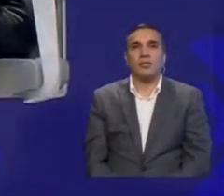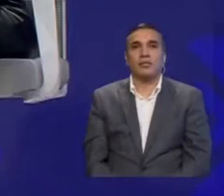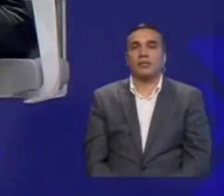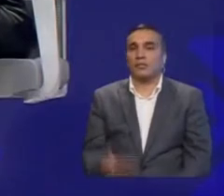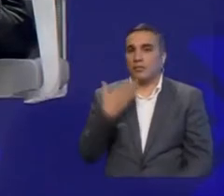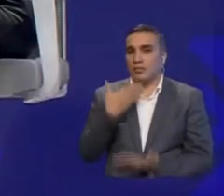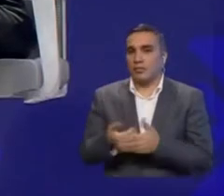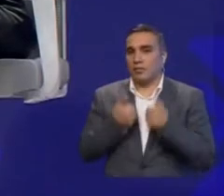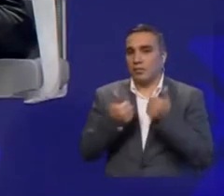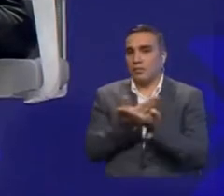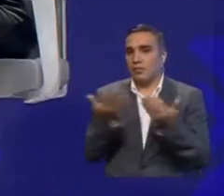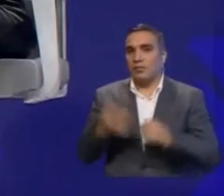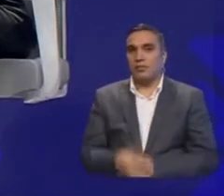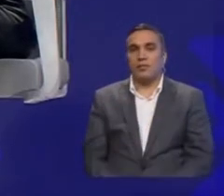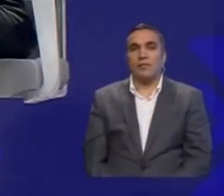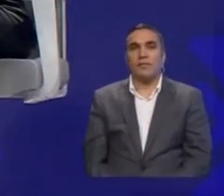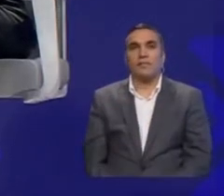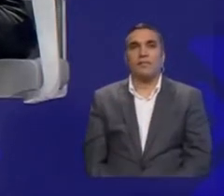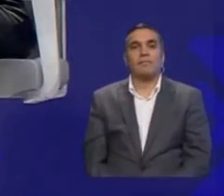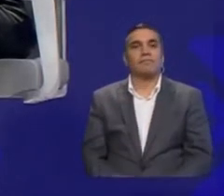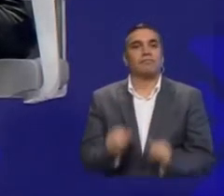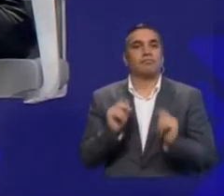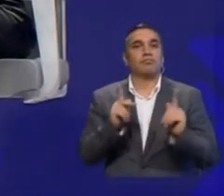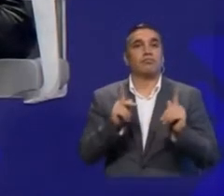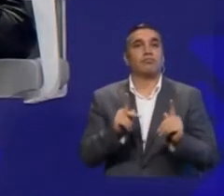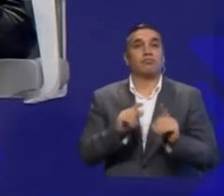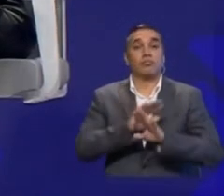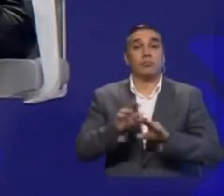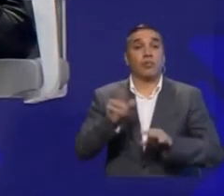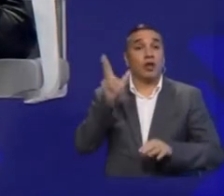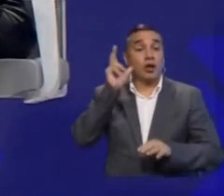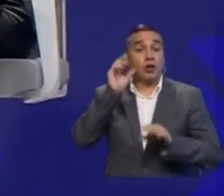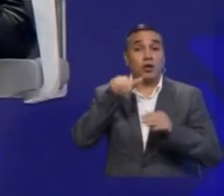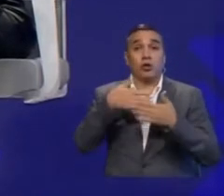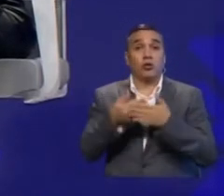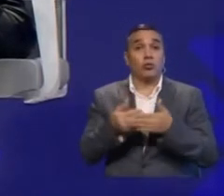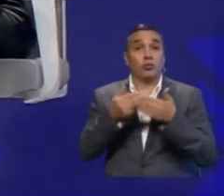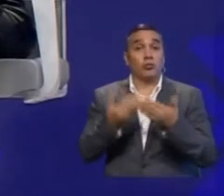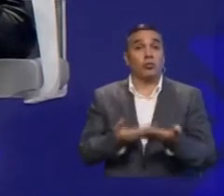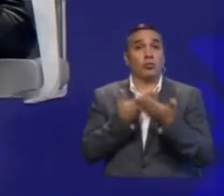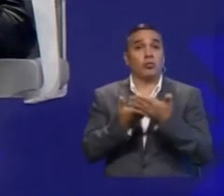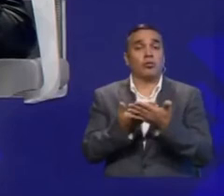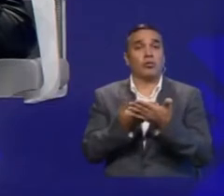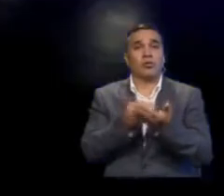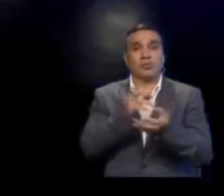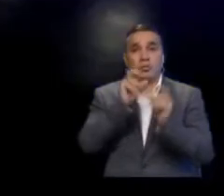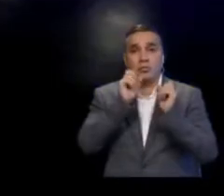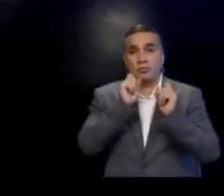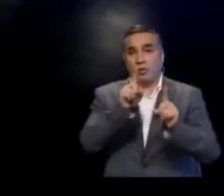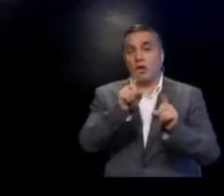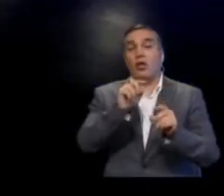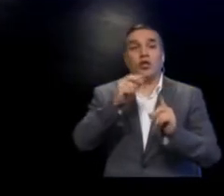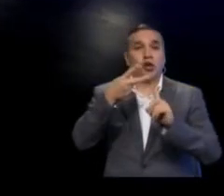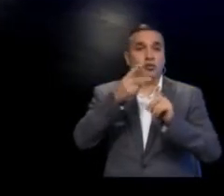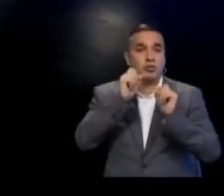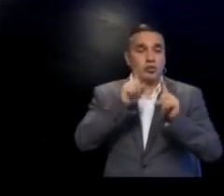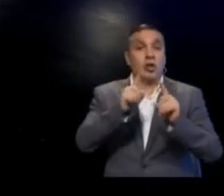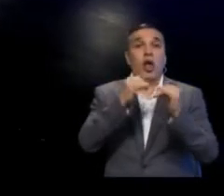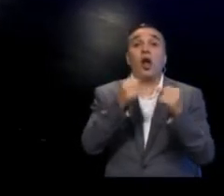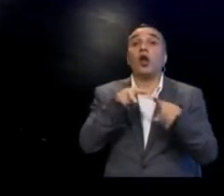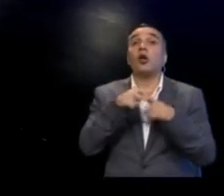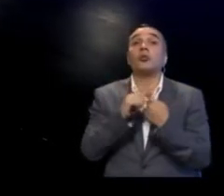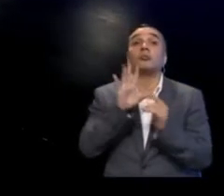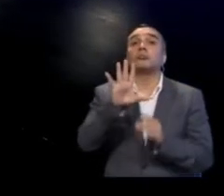Gracias, candidato Carrasco. Bien, ya hemos escuchado ahora sí las propuestas de nuestras repreguntas, las respuestas de las repreguntas. Ahora iniciamos